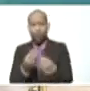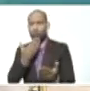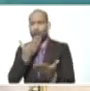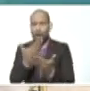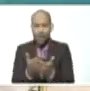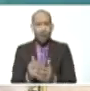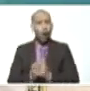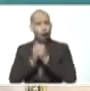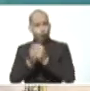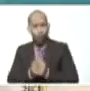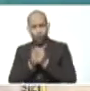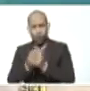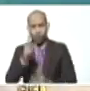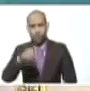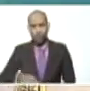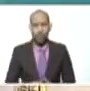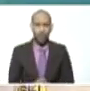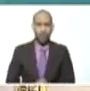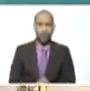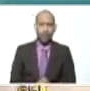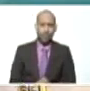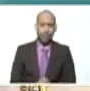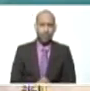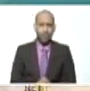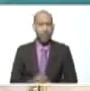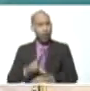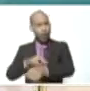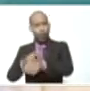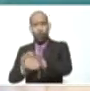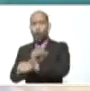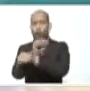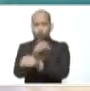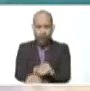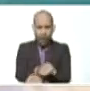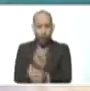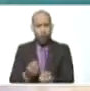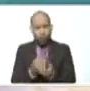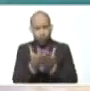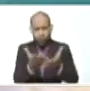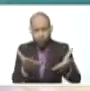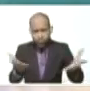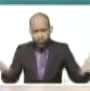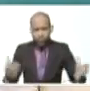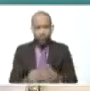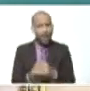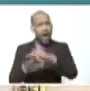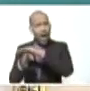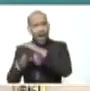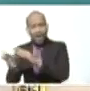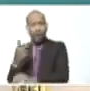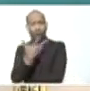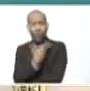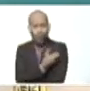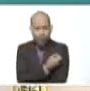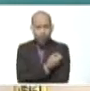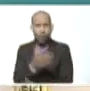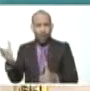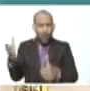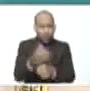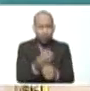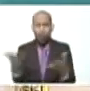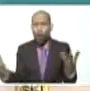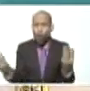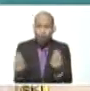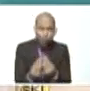y oración. Que el Beato José Gregorio interceda para que el acceso a las vacunas se logre